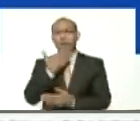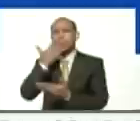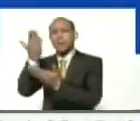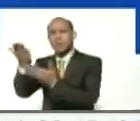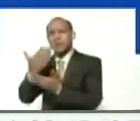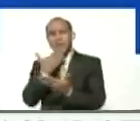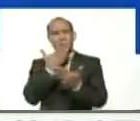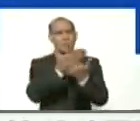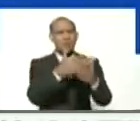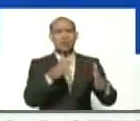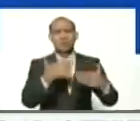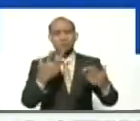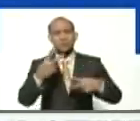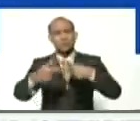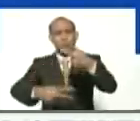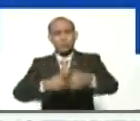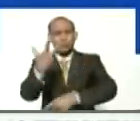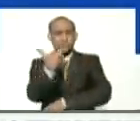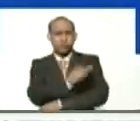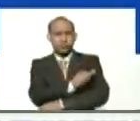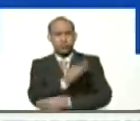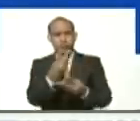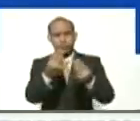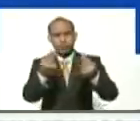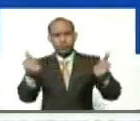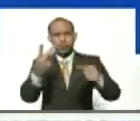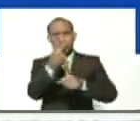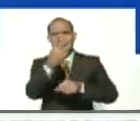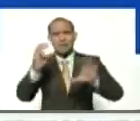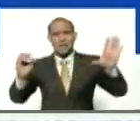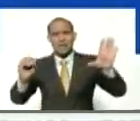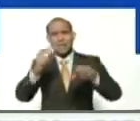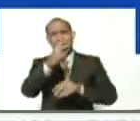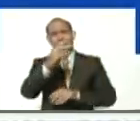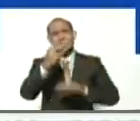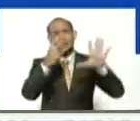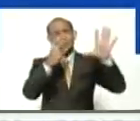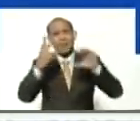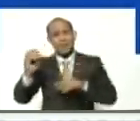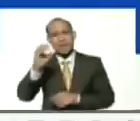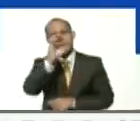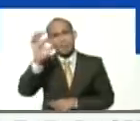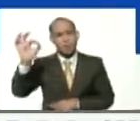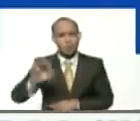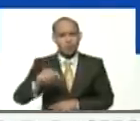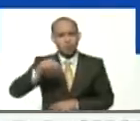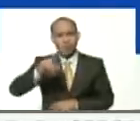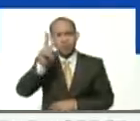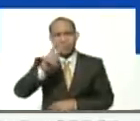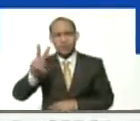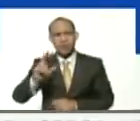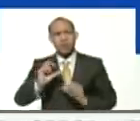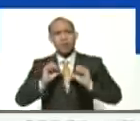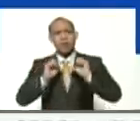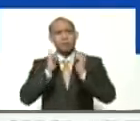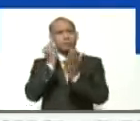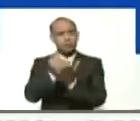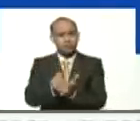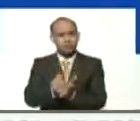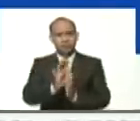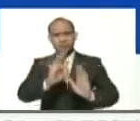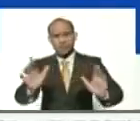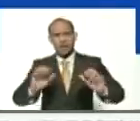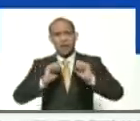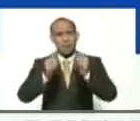lograr el proceso de inmunización del 70% de la población venezolana ya venezuela iniciado vacunación